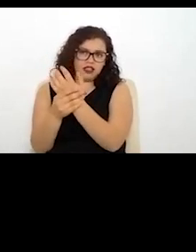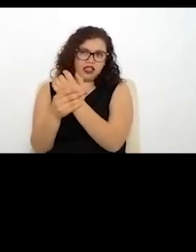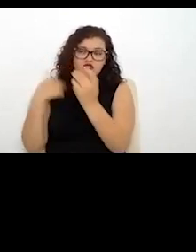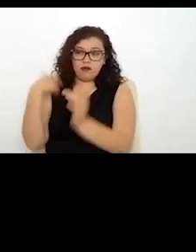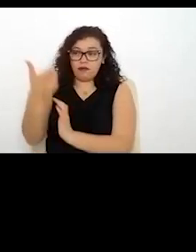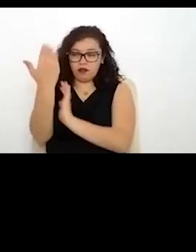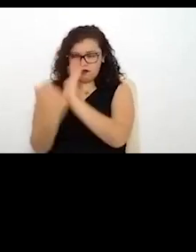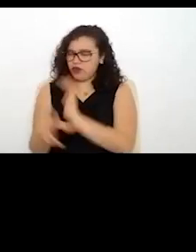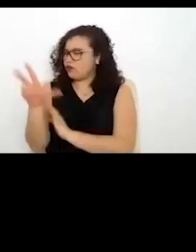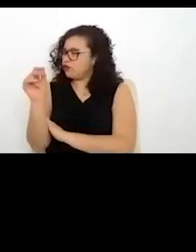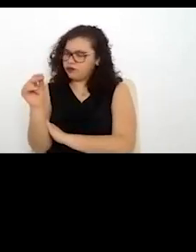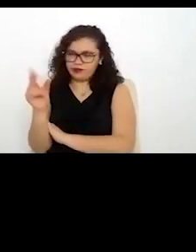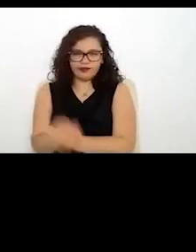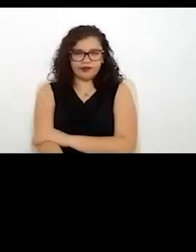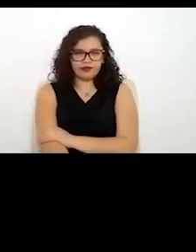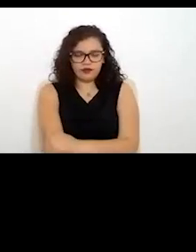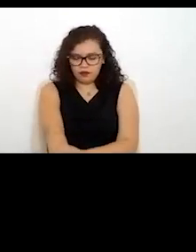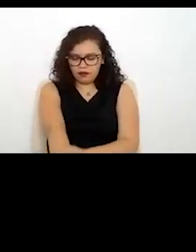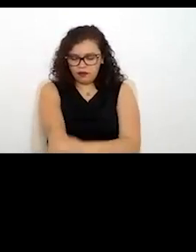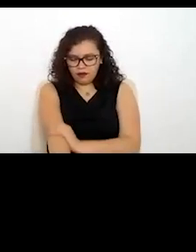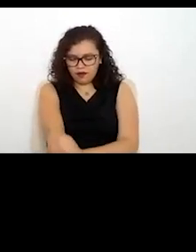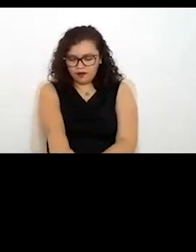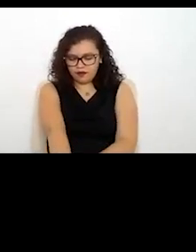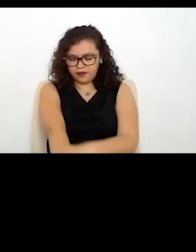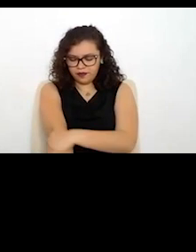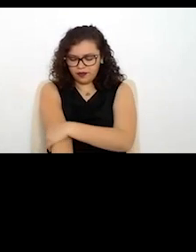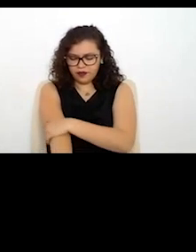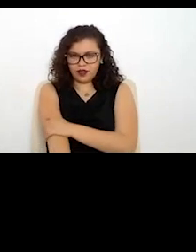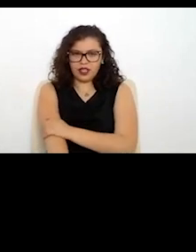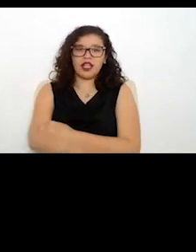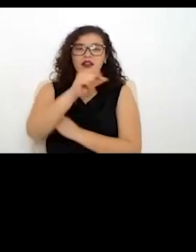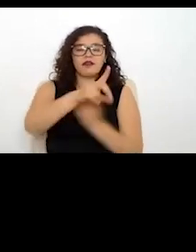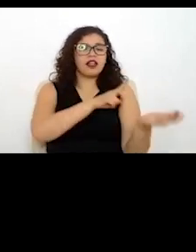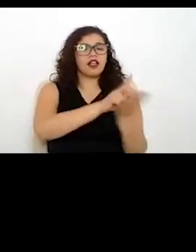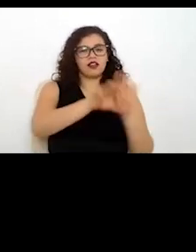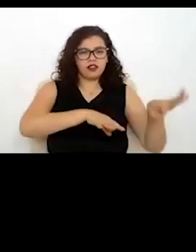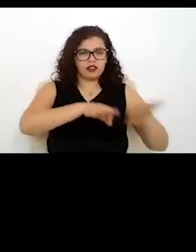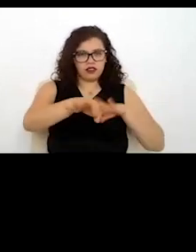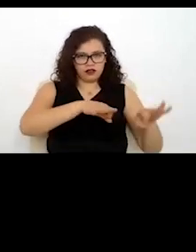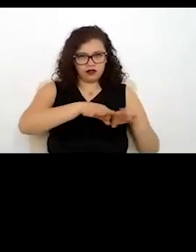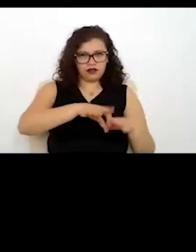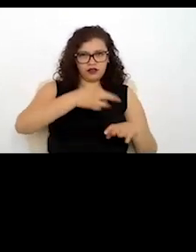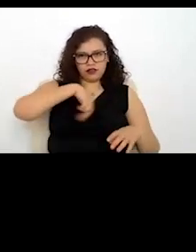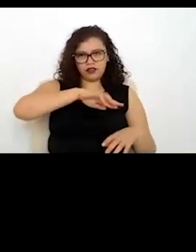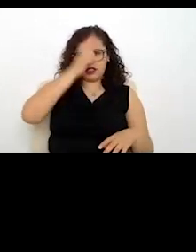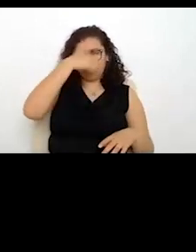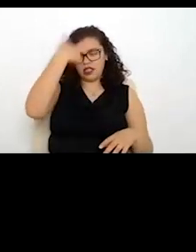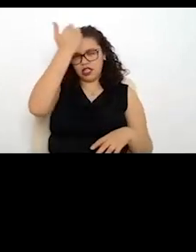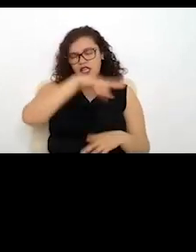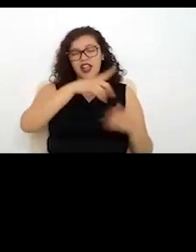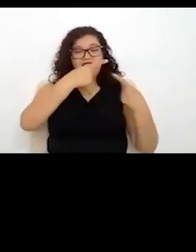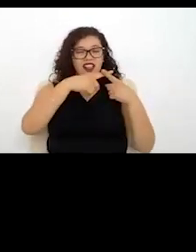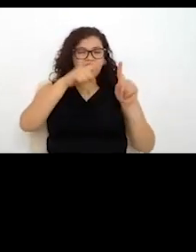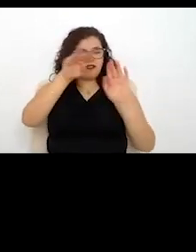Y en general, en derecho laboral, vamos a ver que hay una serie de